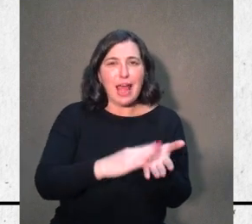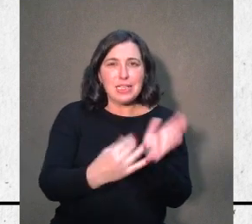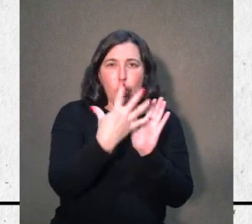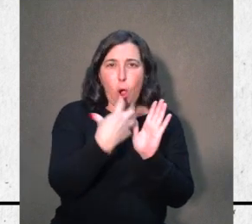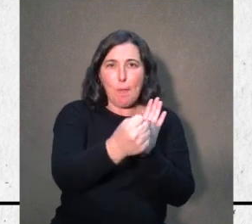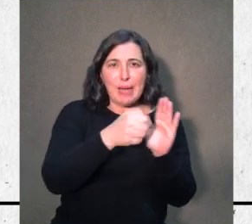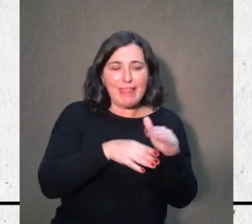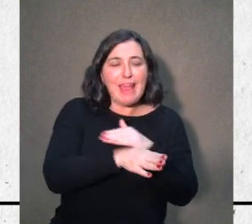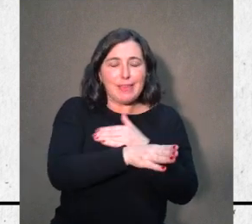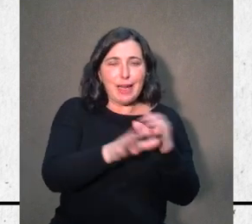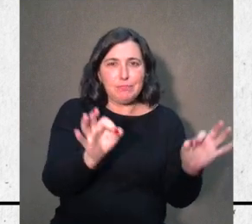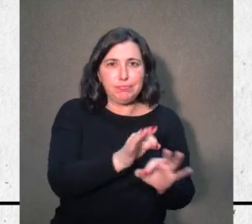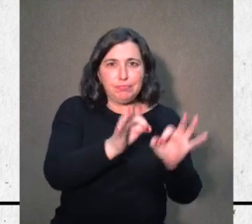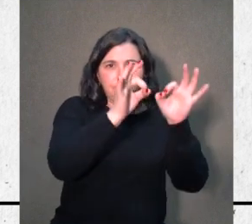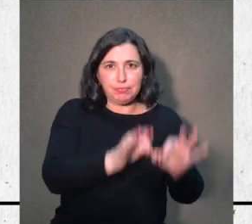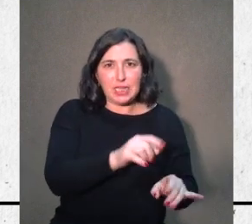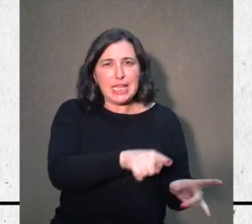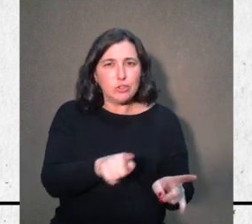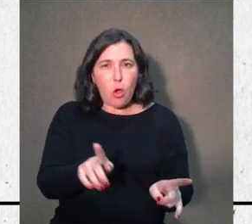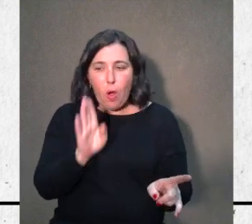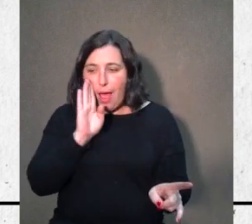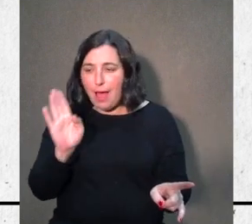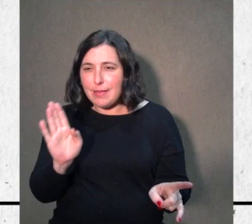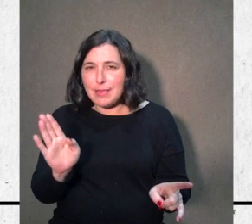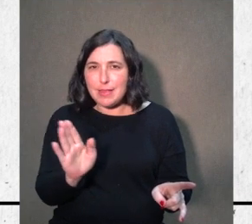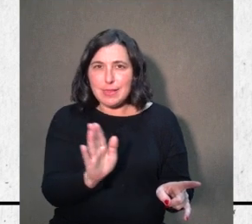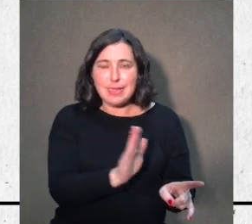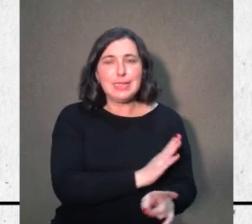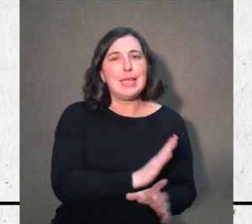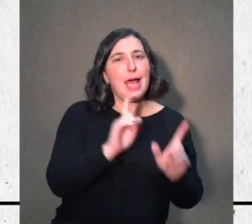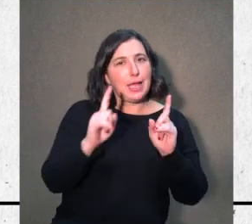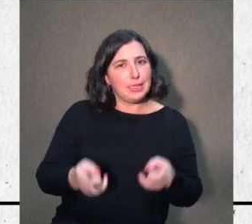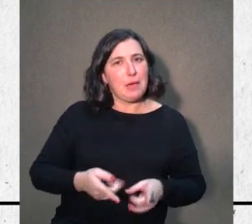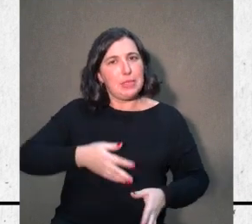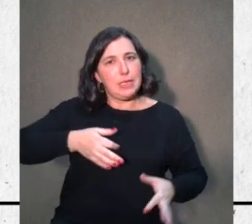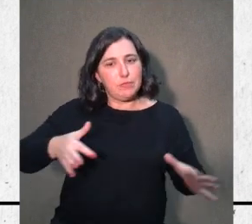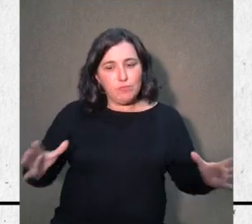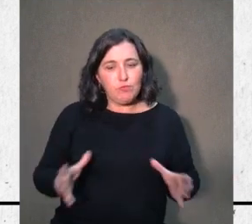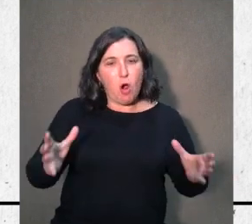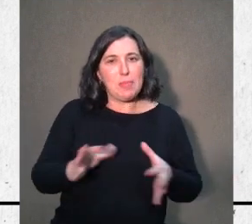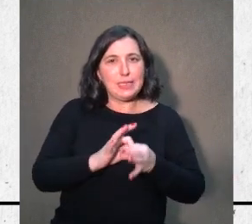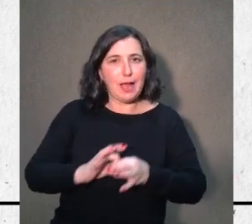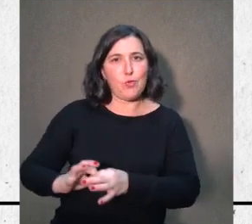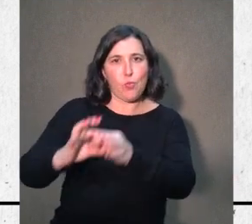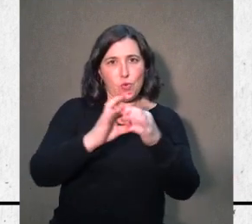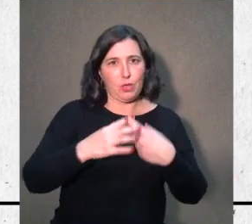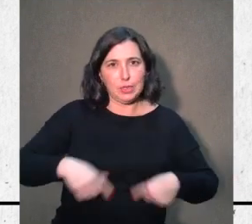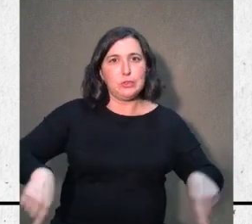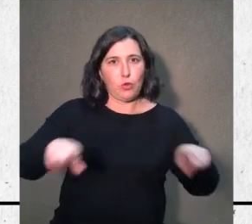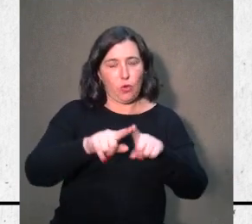le preocupaba mucho y fomentar la unión de todos, ¿verdad? Los que están estudiando. Bien. Incluso ahora